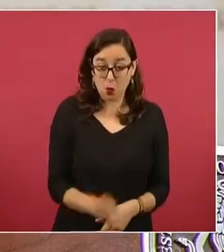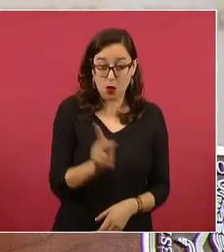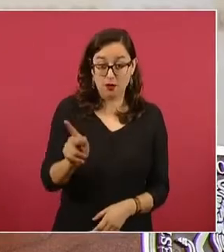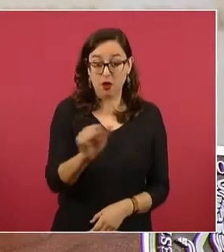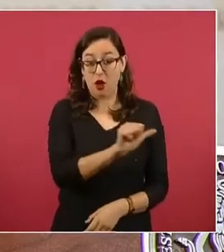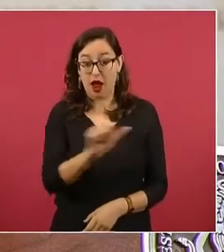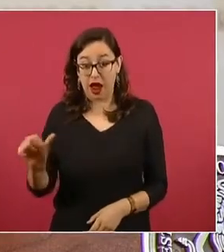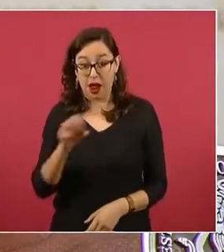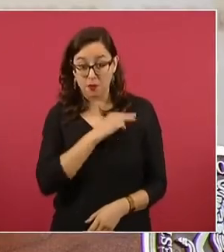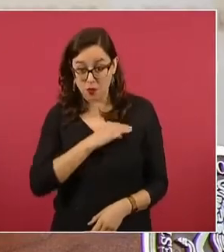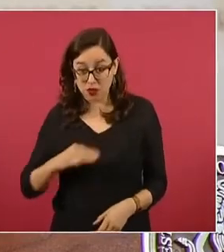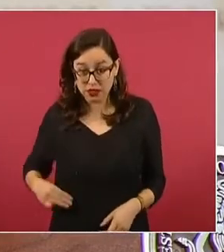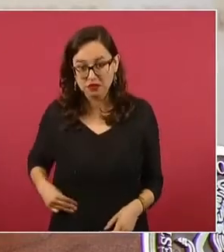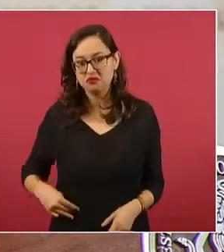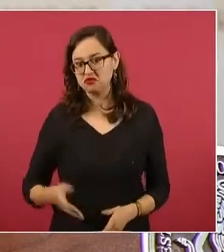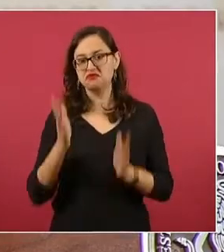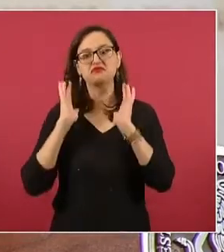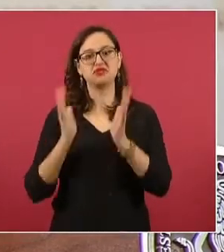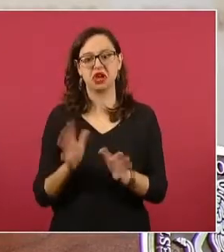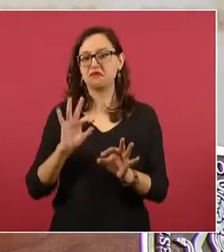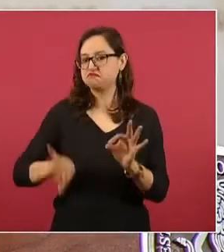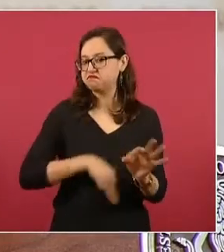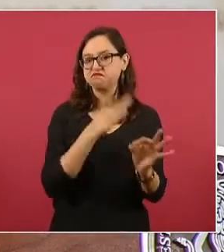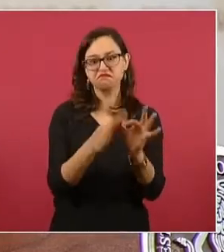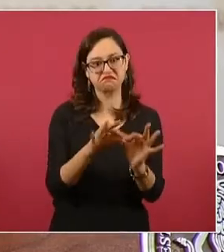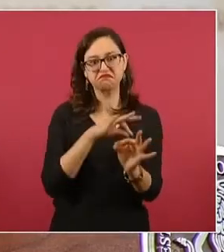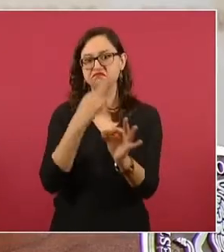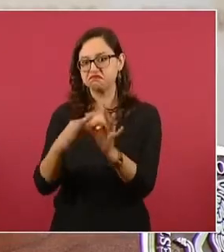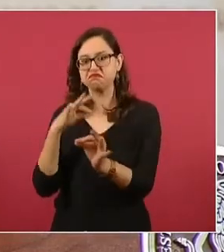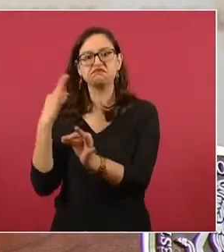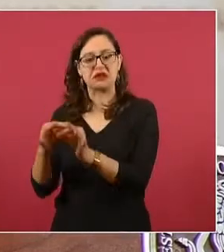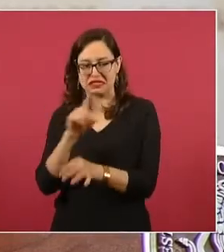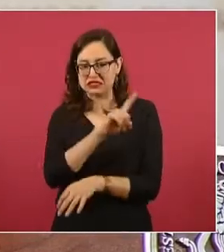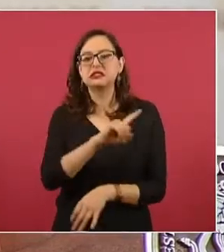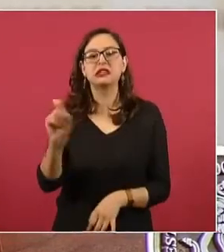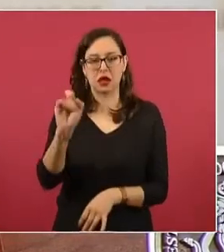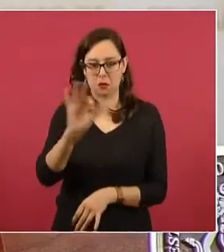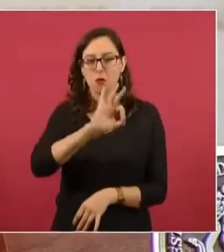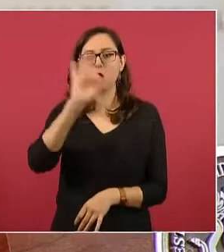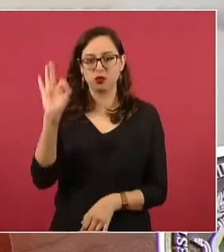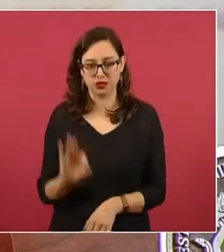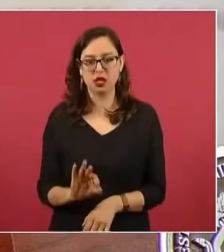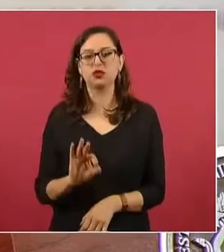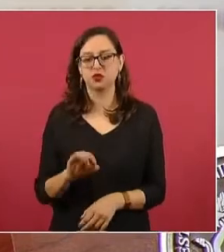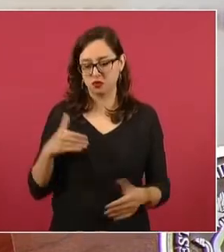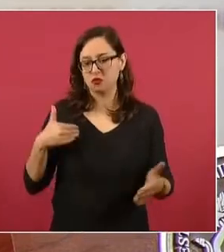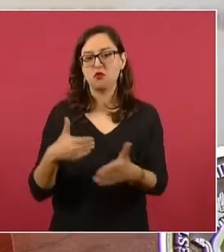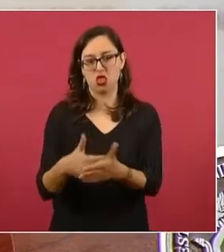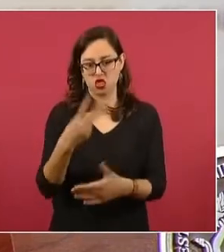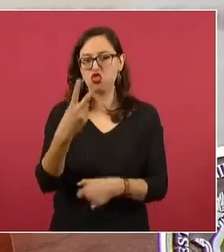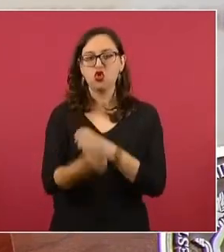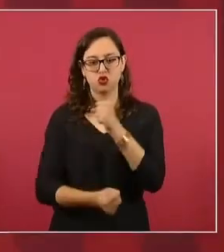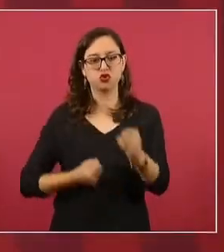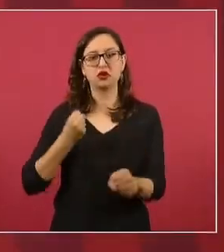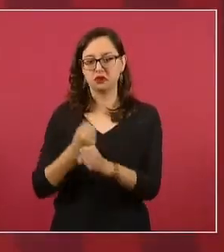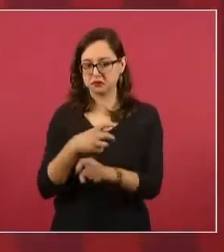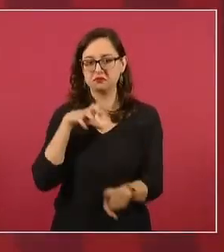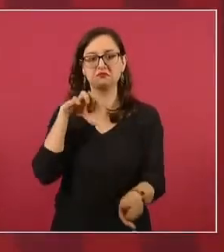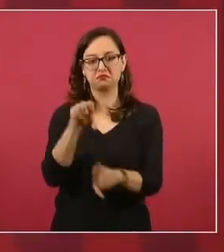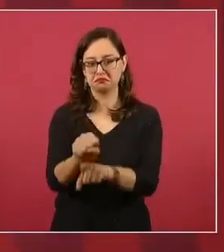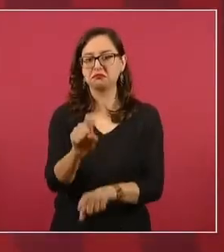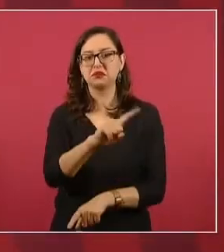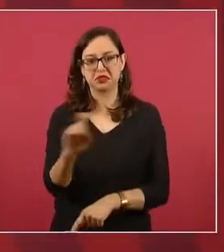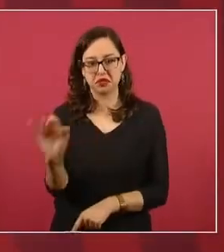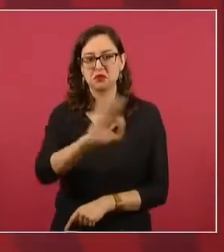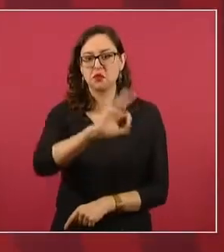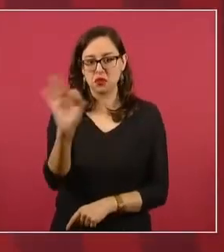como 250 caminos de mano de obras artesanales. Tenemos ya el